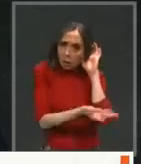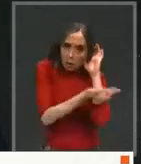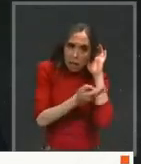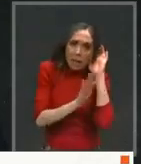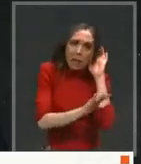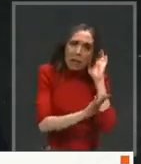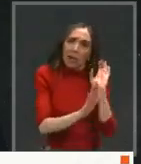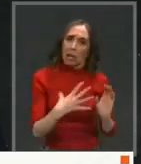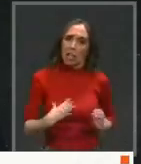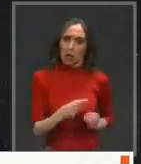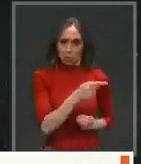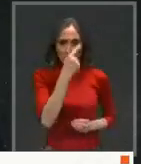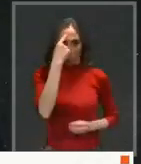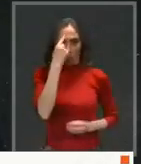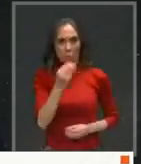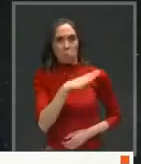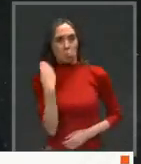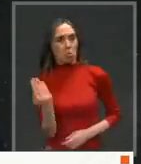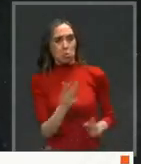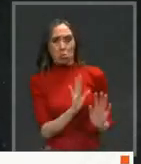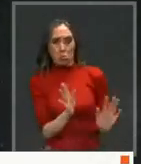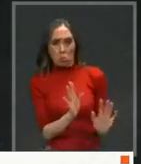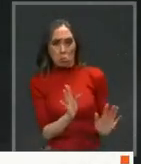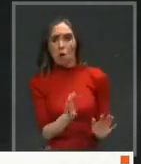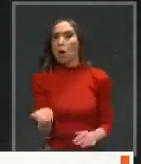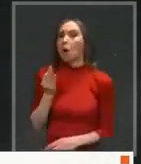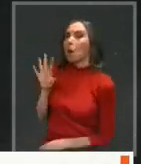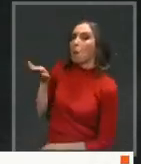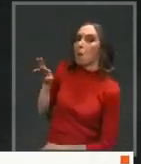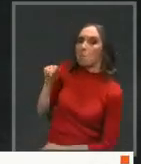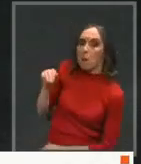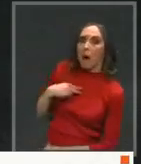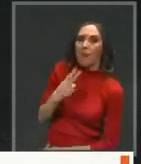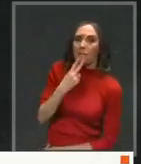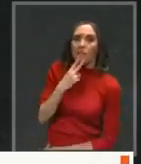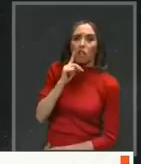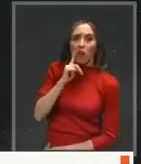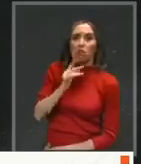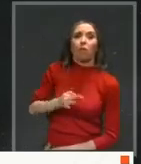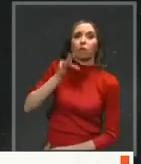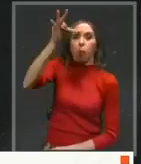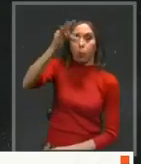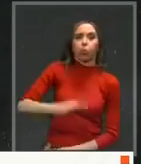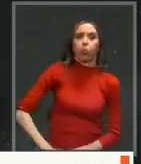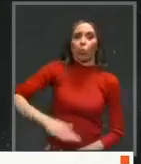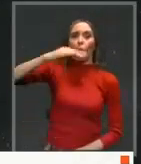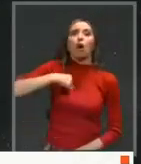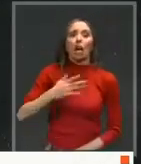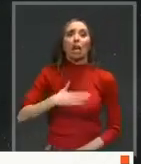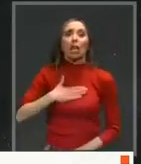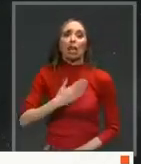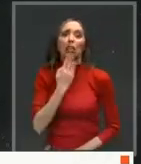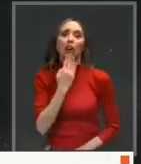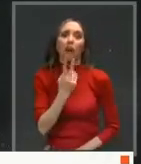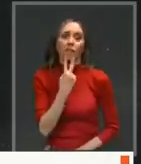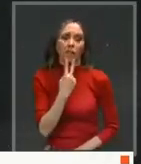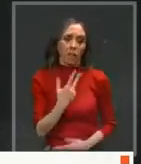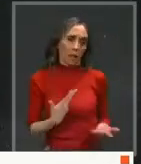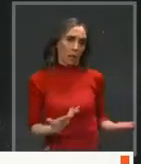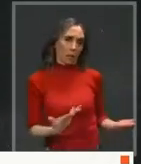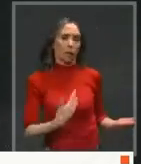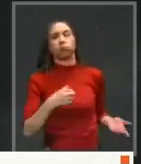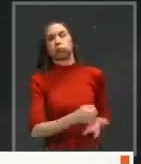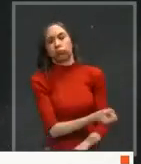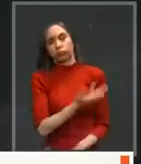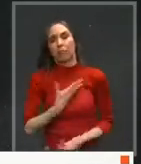hijo, pero ¿cómo vaya a pensar en eso? Si me dice, pero es que mamá, tengo una vida por delante, yo también quiero vivir. Sí, digo, chuta,